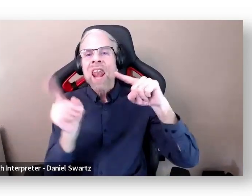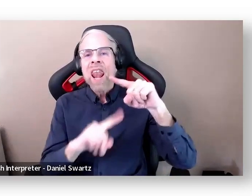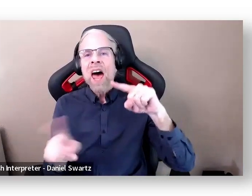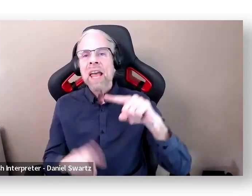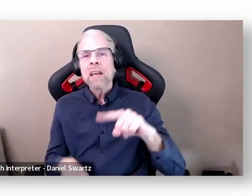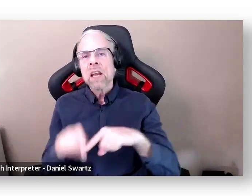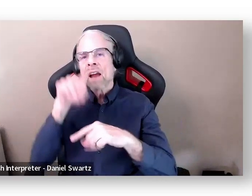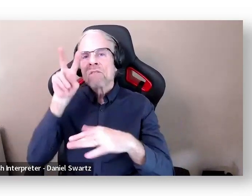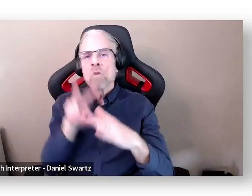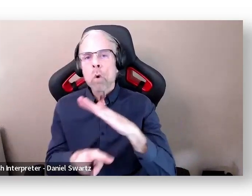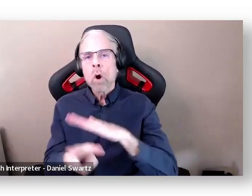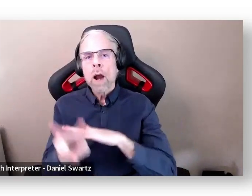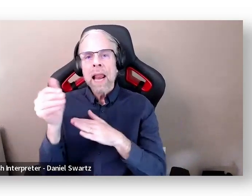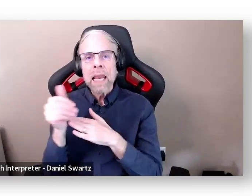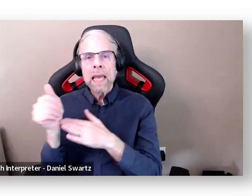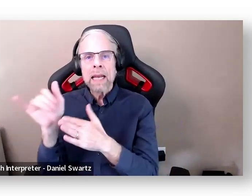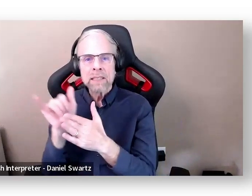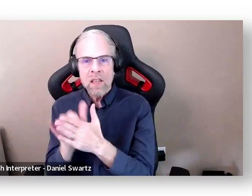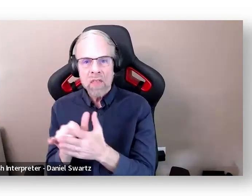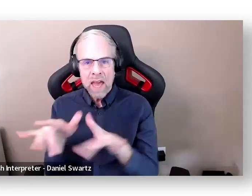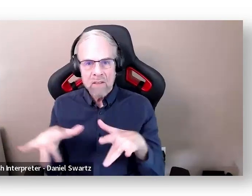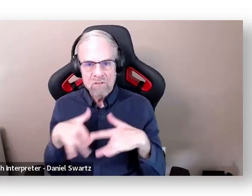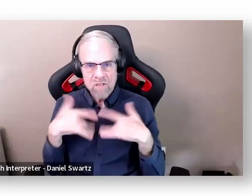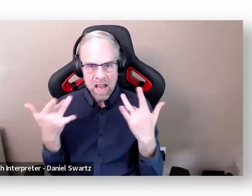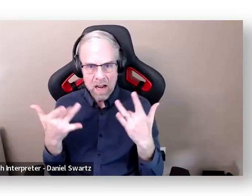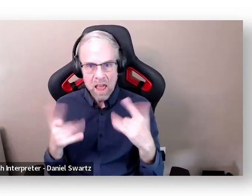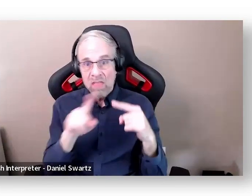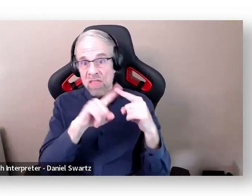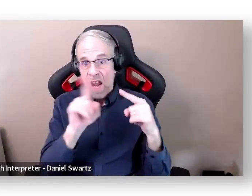es el pronóstico del viento.